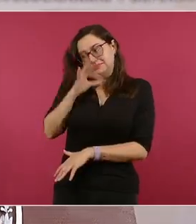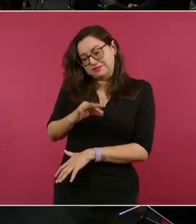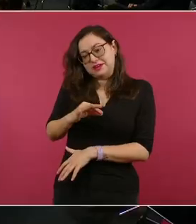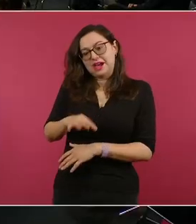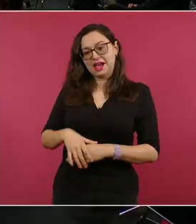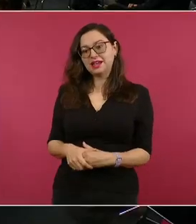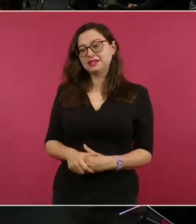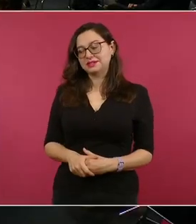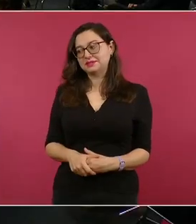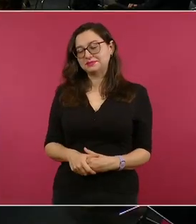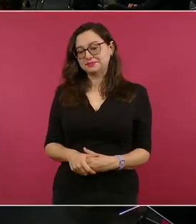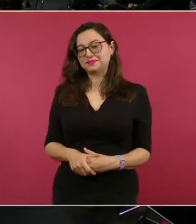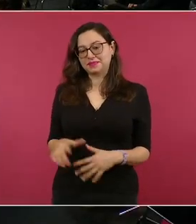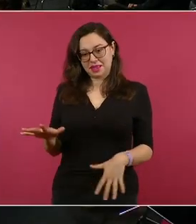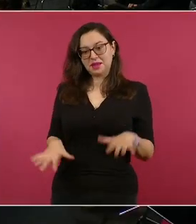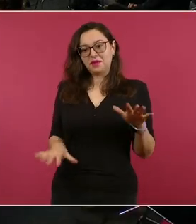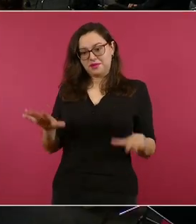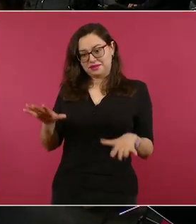a veces.